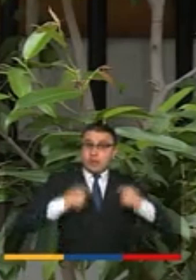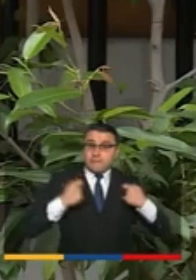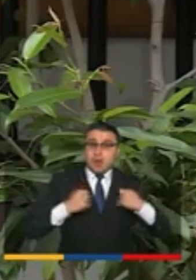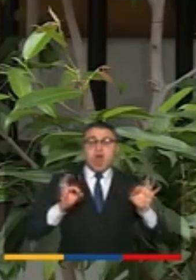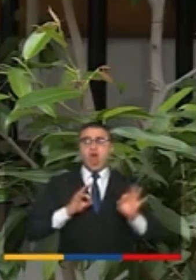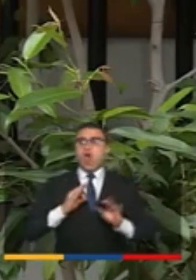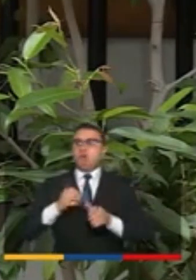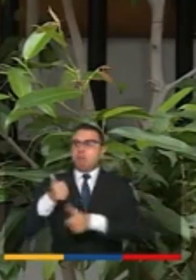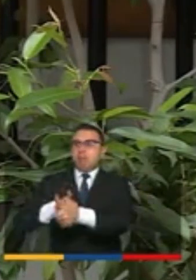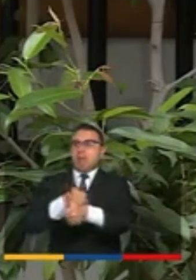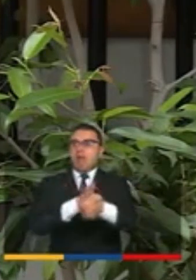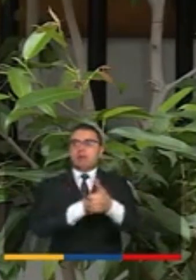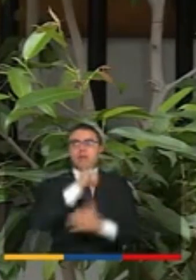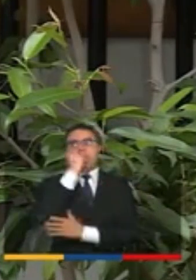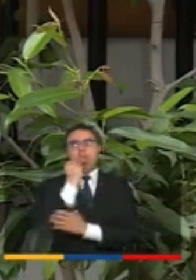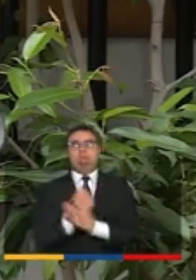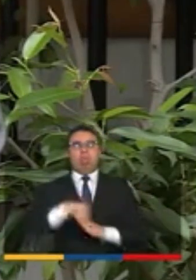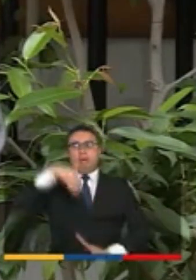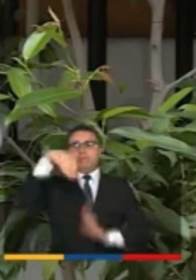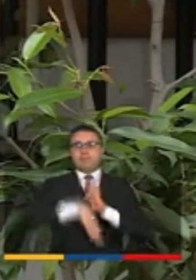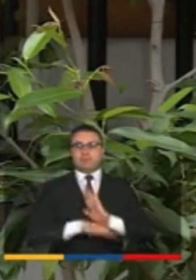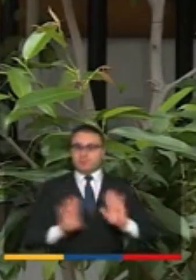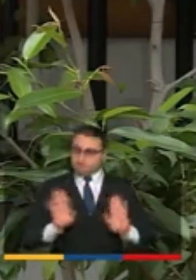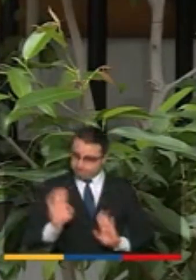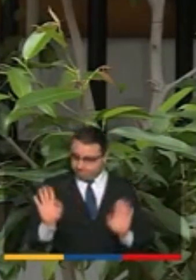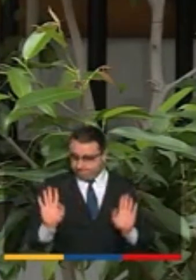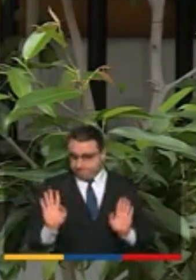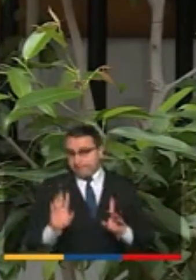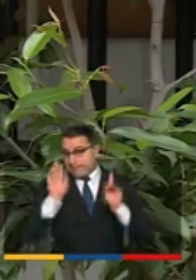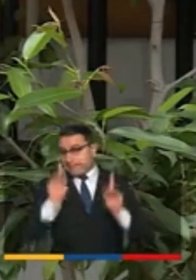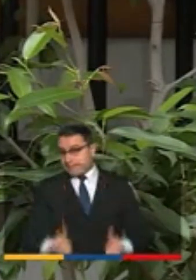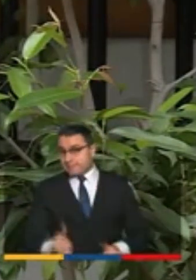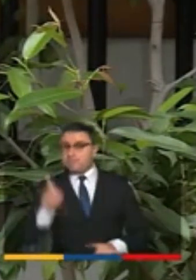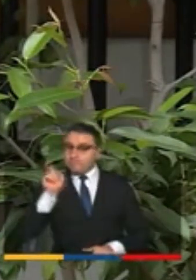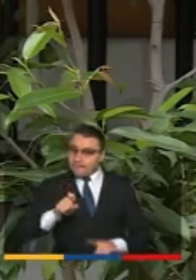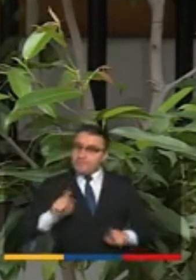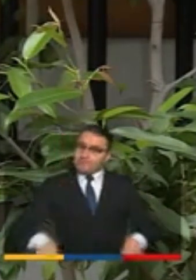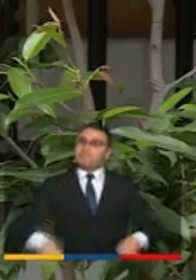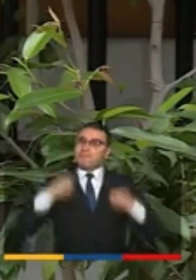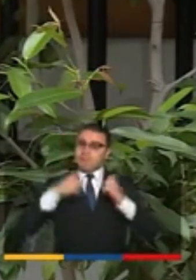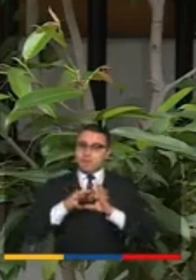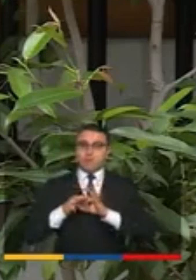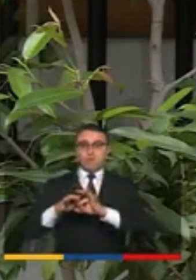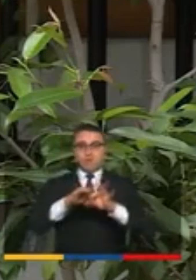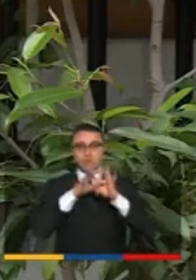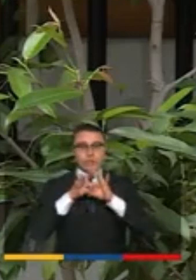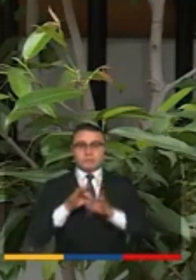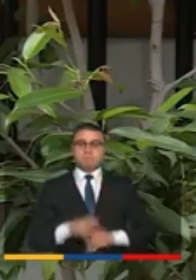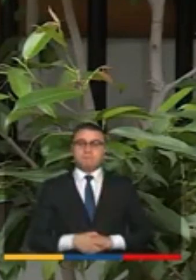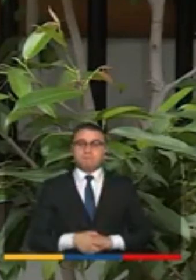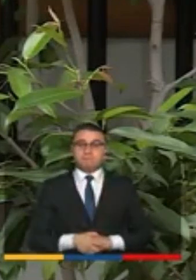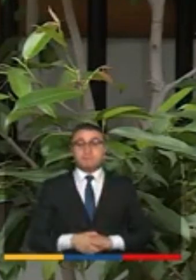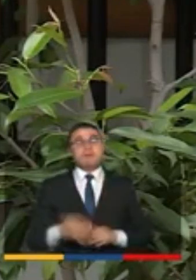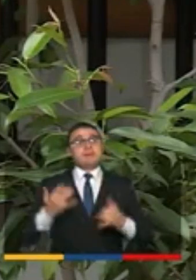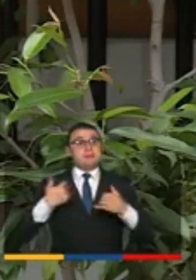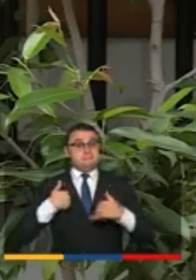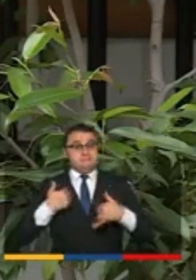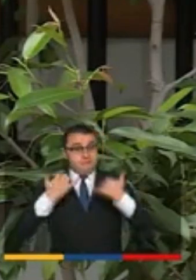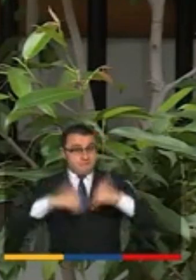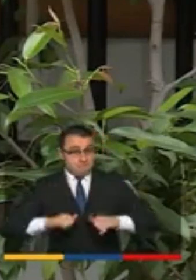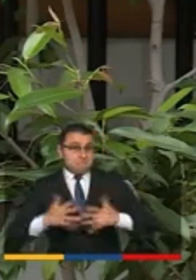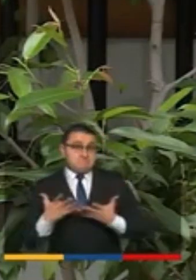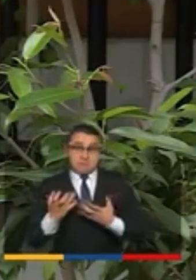separado. Quiero además terminar dándole al presidente Petro todo mi